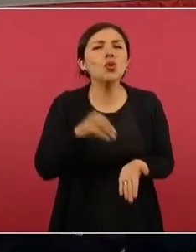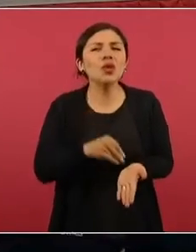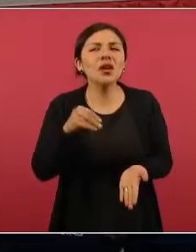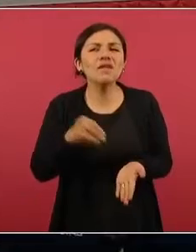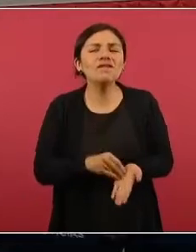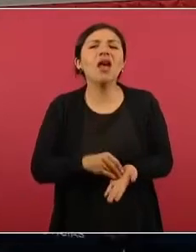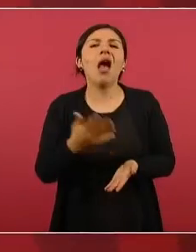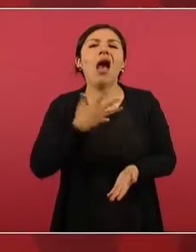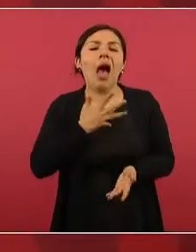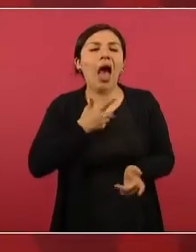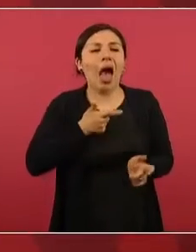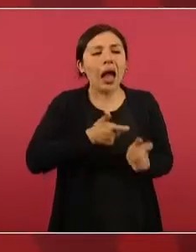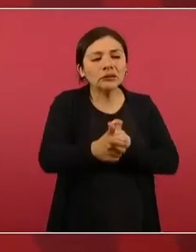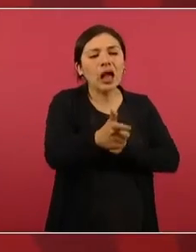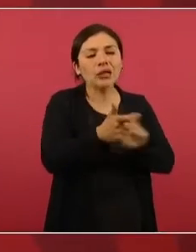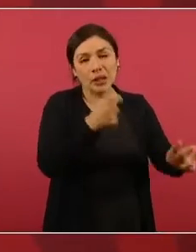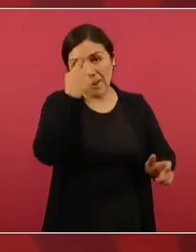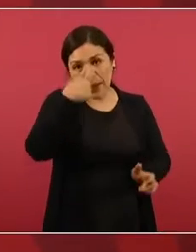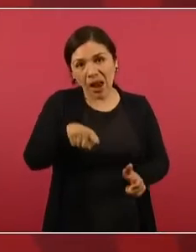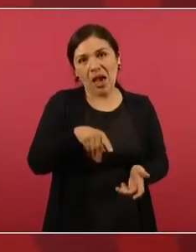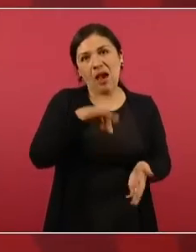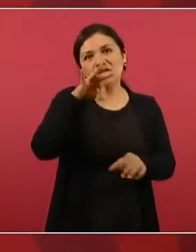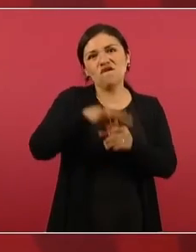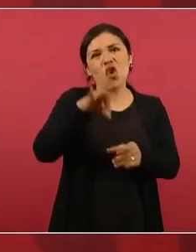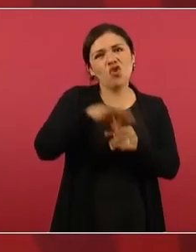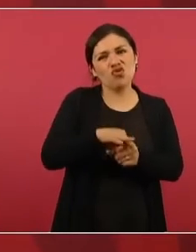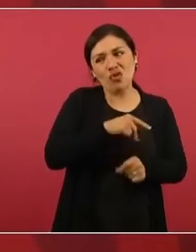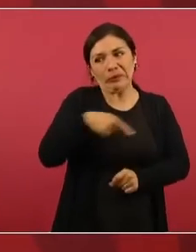siguen comprando votos